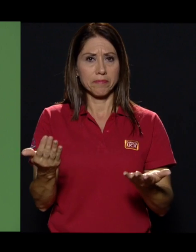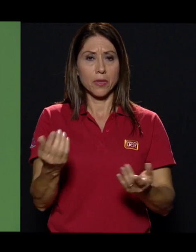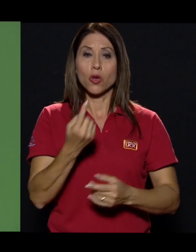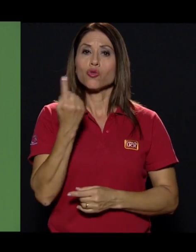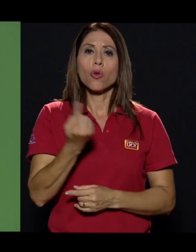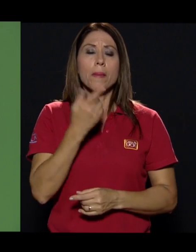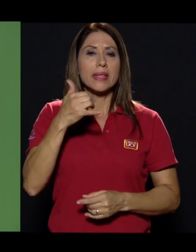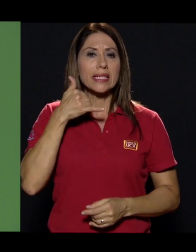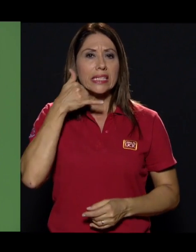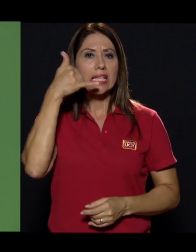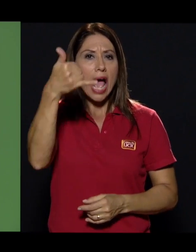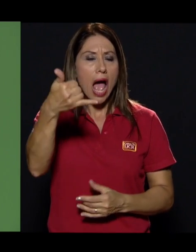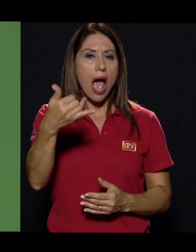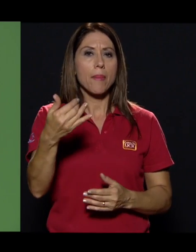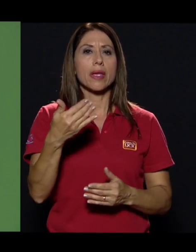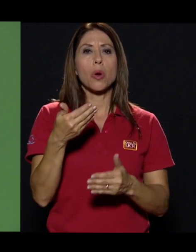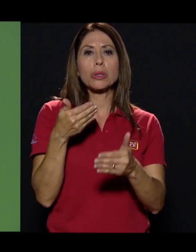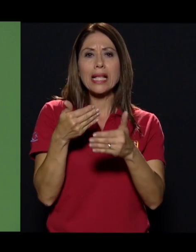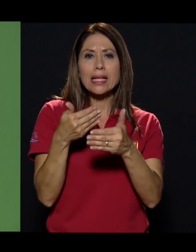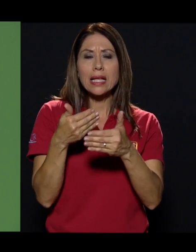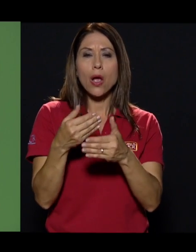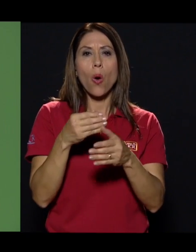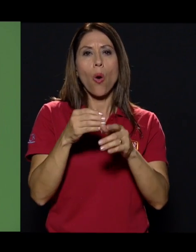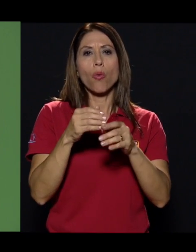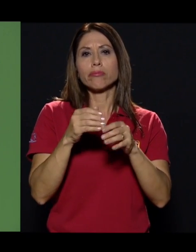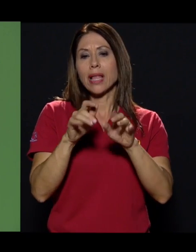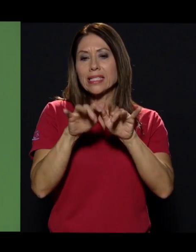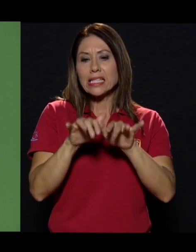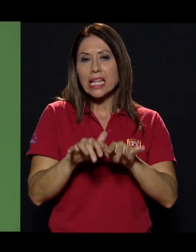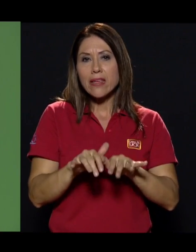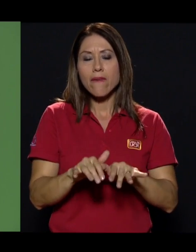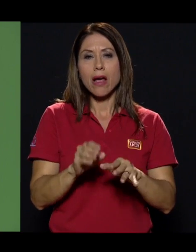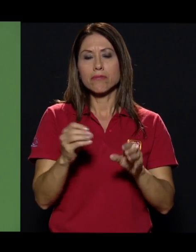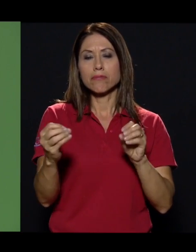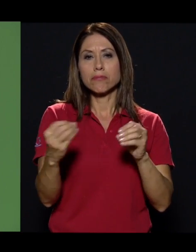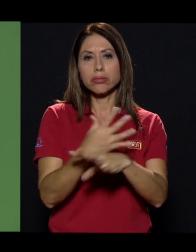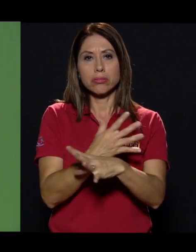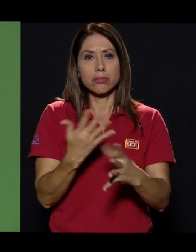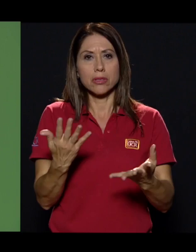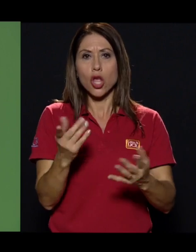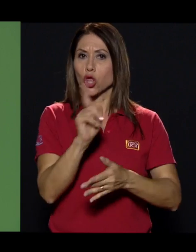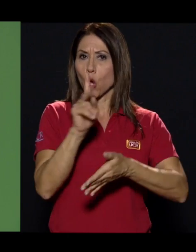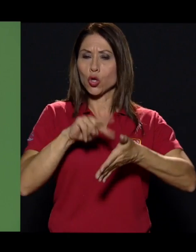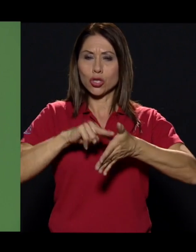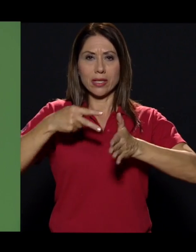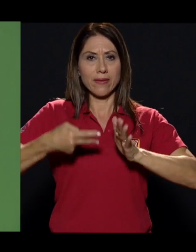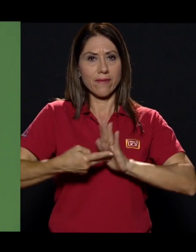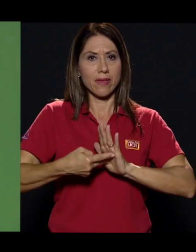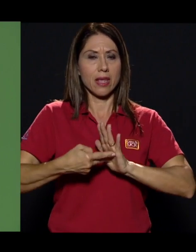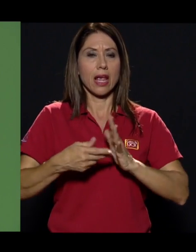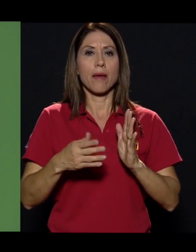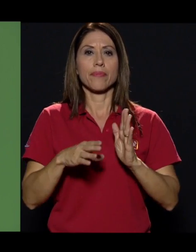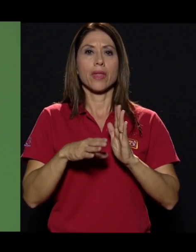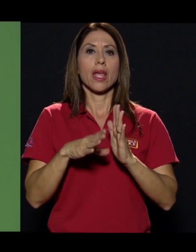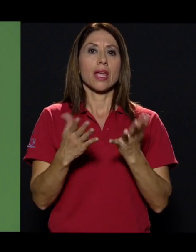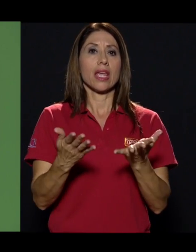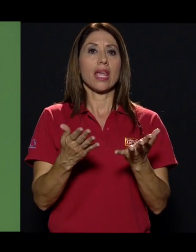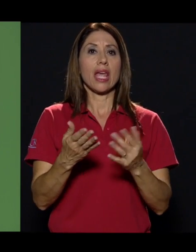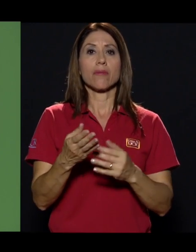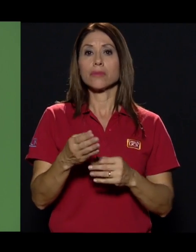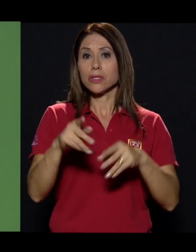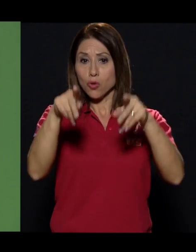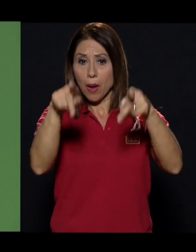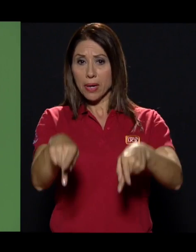¿verdad? Con solo que llamen, se acerquen, escriban, no quiere decir que las organizaciones, si no